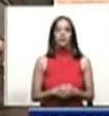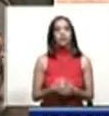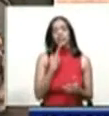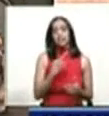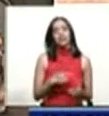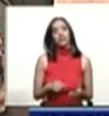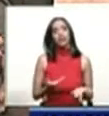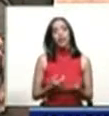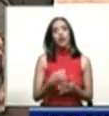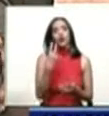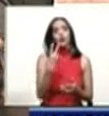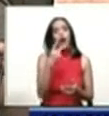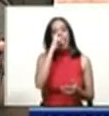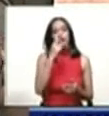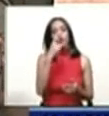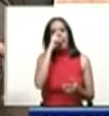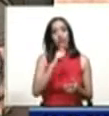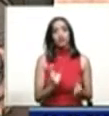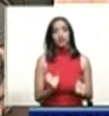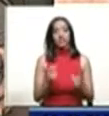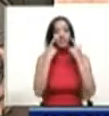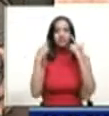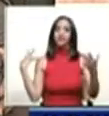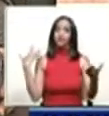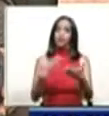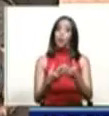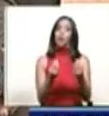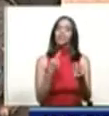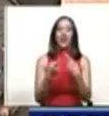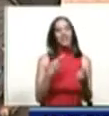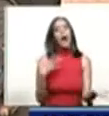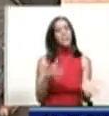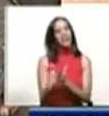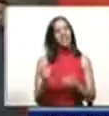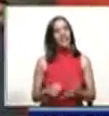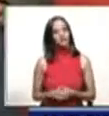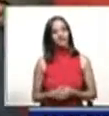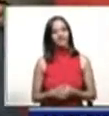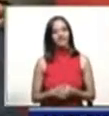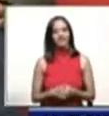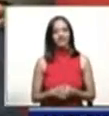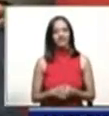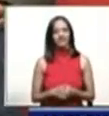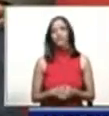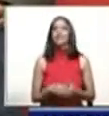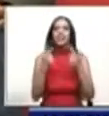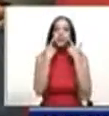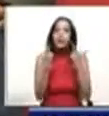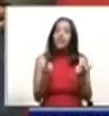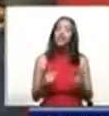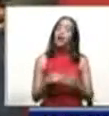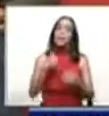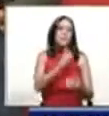año, ya hemos visto... Muchas cosas han pasado. Hemos visto ministros,